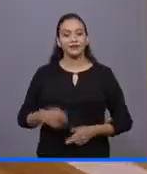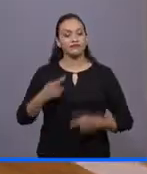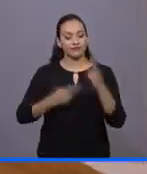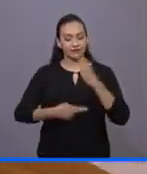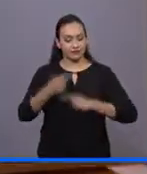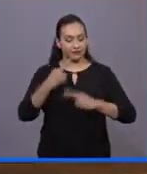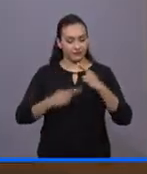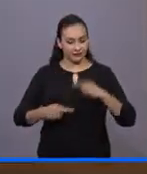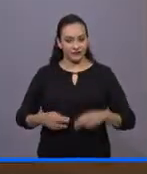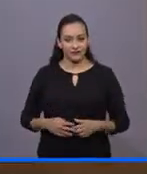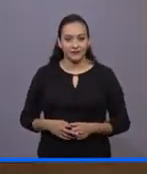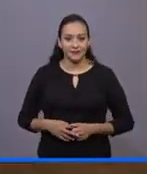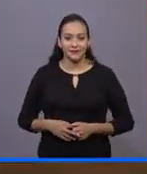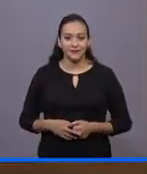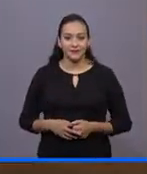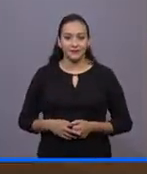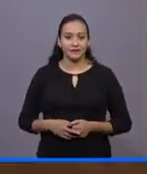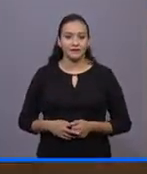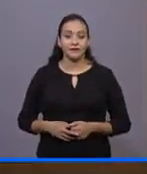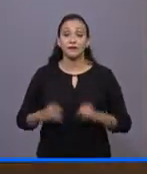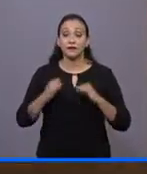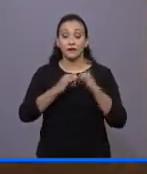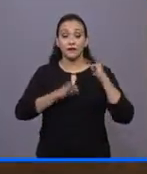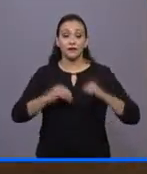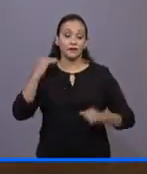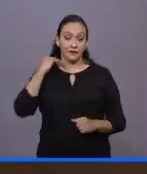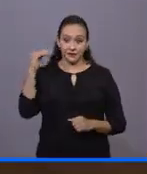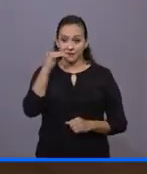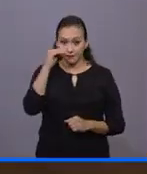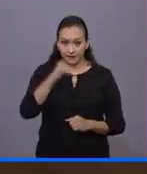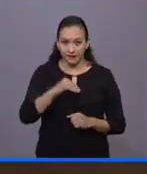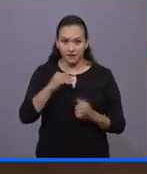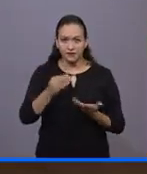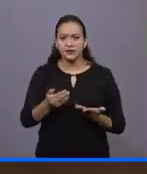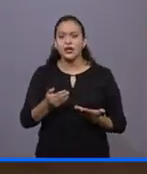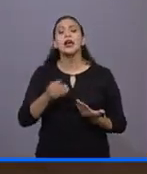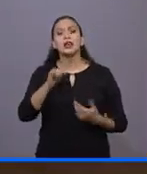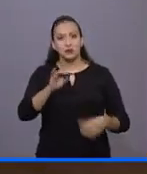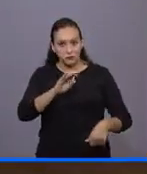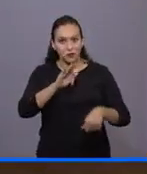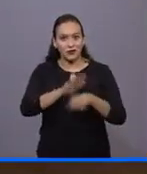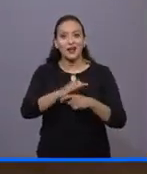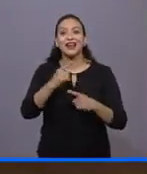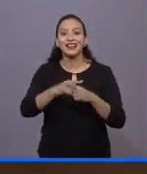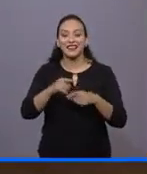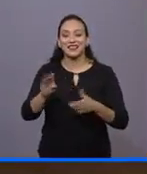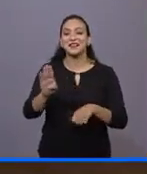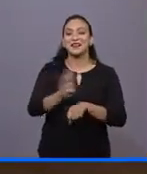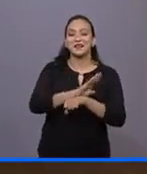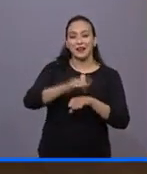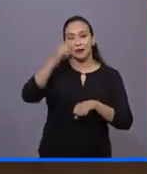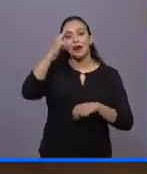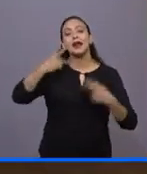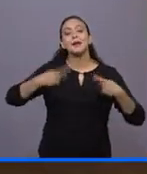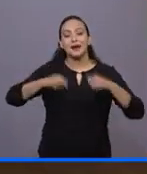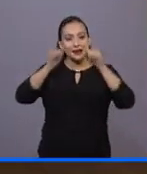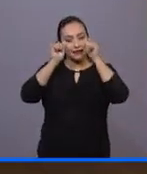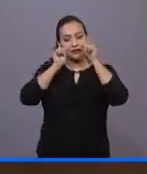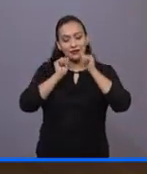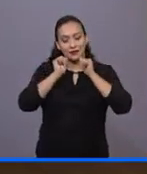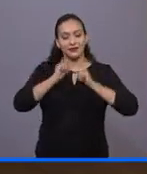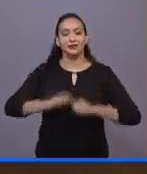Al regresar, la Defensoría Pública Federal obtiene amparo a favor de persona con ceguera